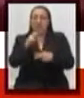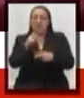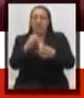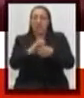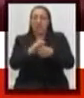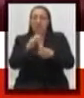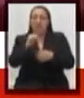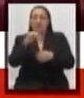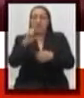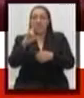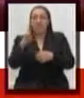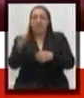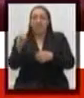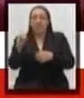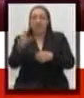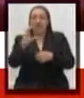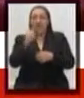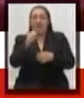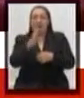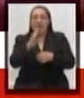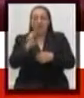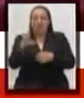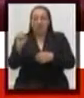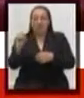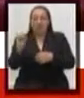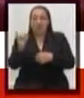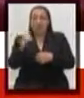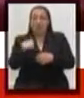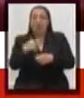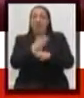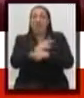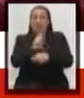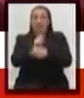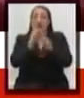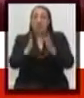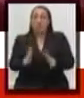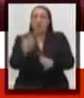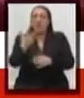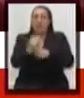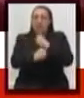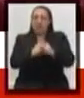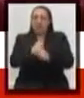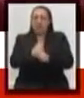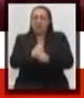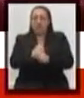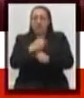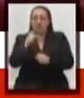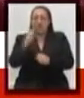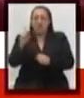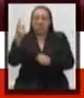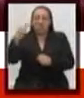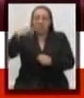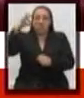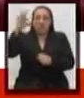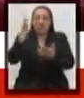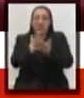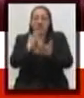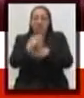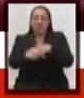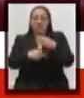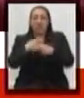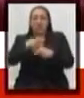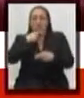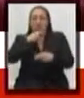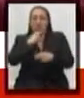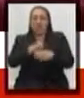Escolar Mercedes Cabello de Carbonera, y he sido alumna durante 3 años del único Colegio Nacional de